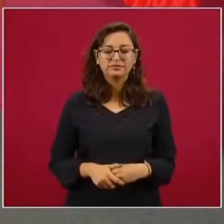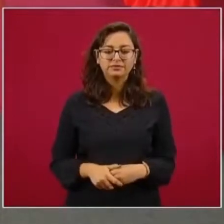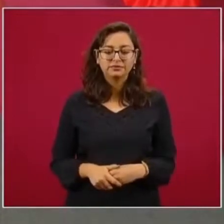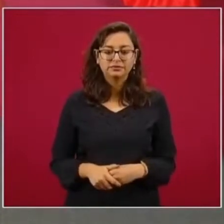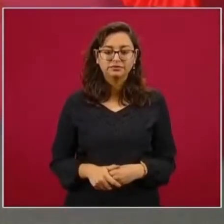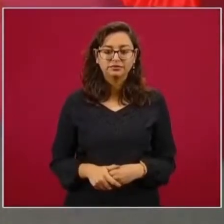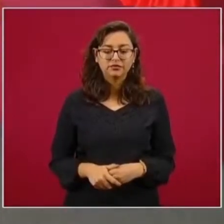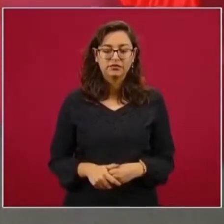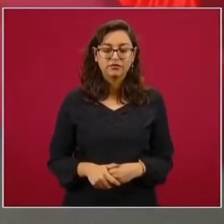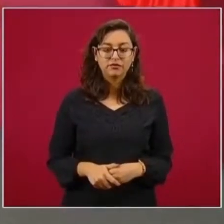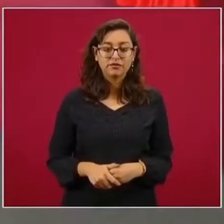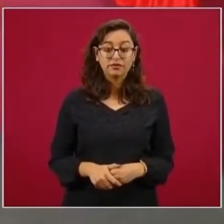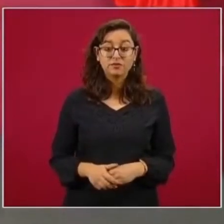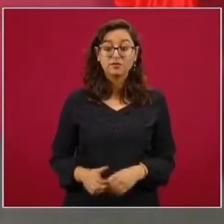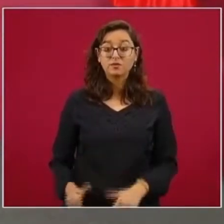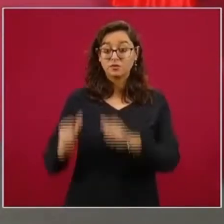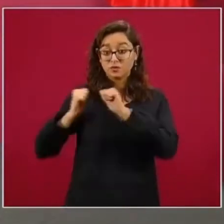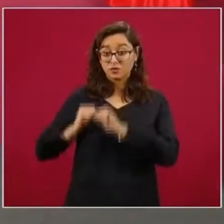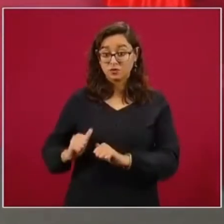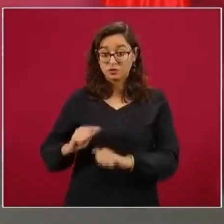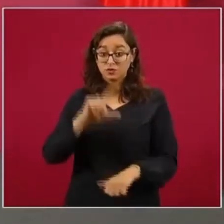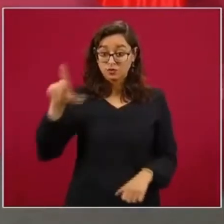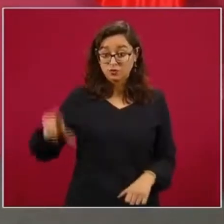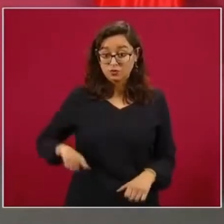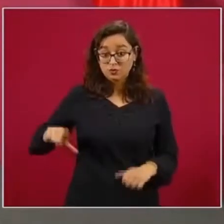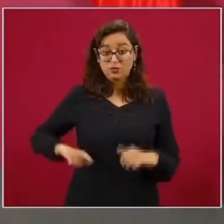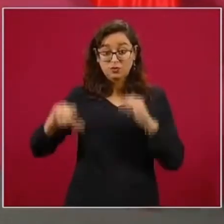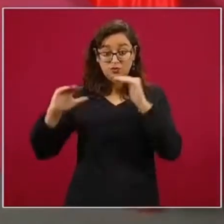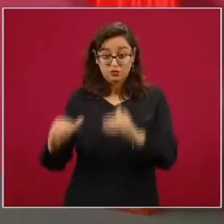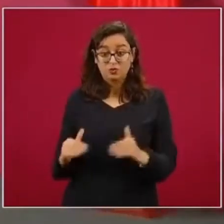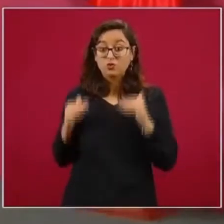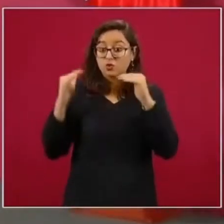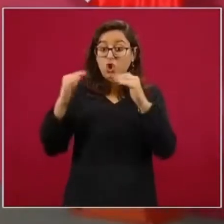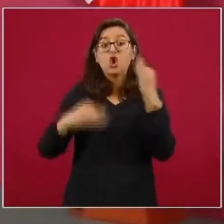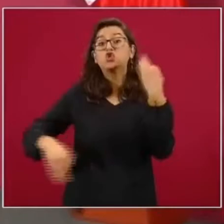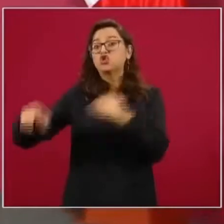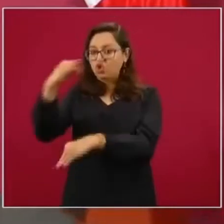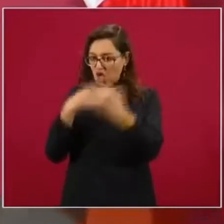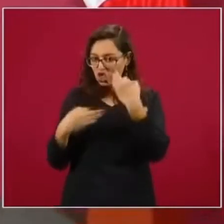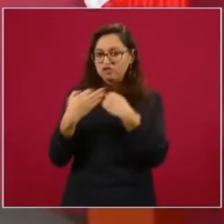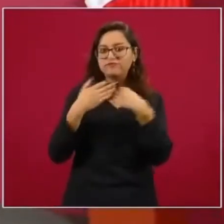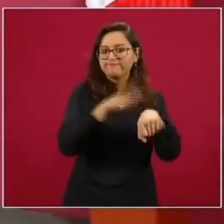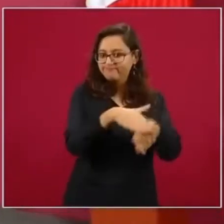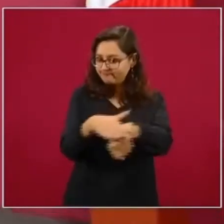Y los altos funcionarios del gobierno lo saben,